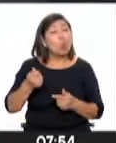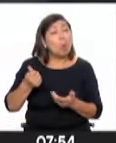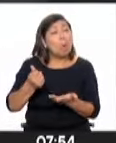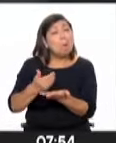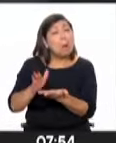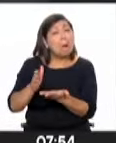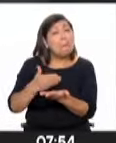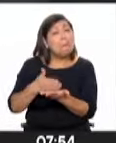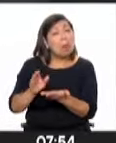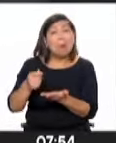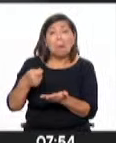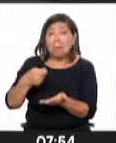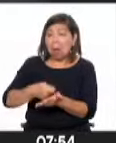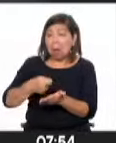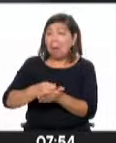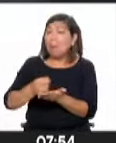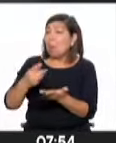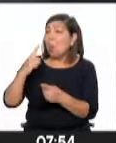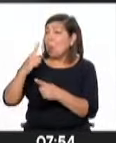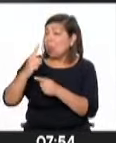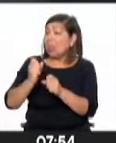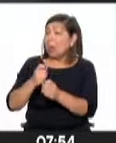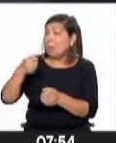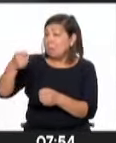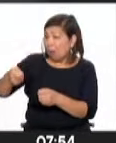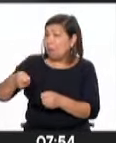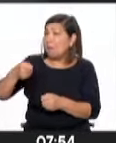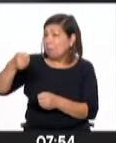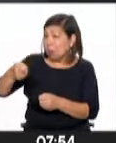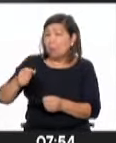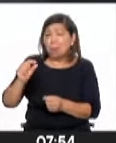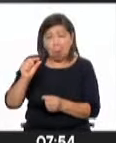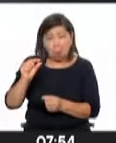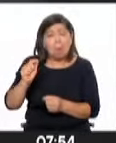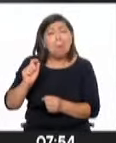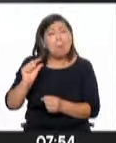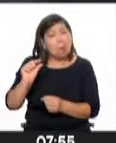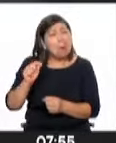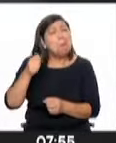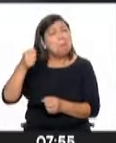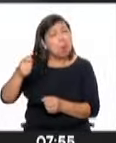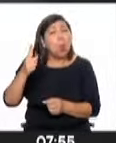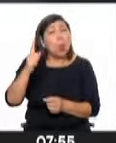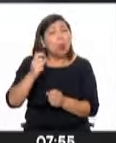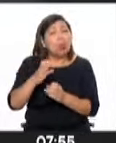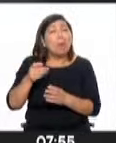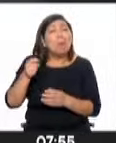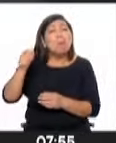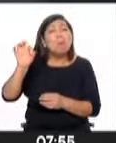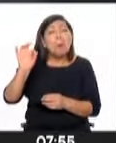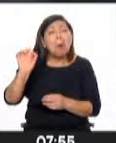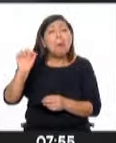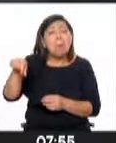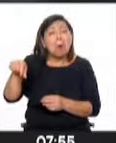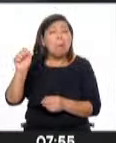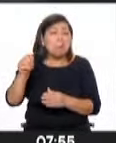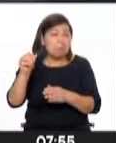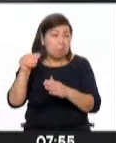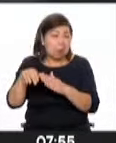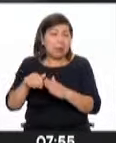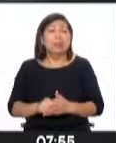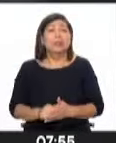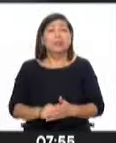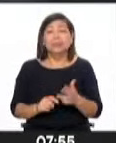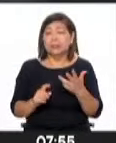Por eso se le llama gota a gota, porque las cuotas son, digamos, muy chiquititas y son diarias, son por chorreo, por goteo, digamos, ¿no?